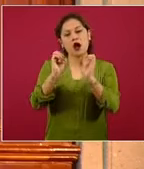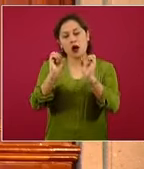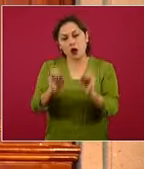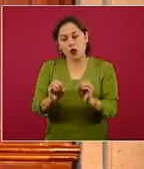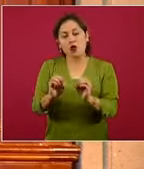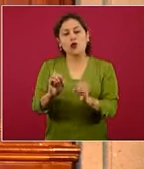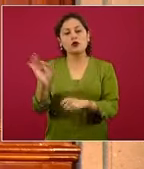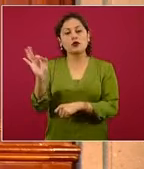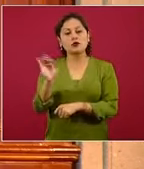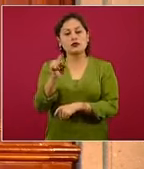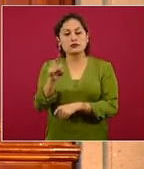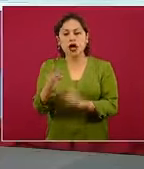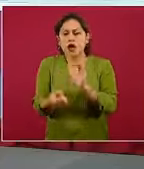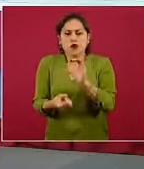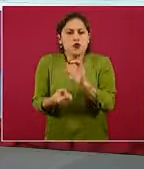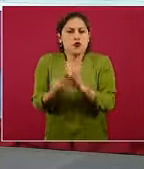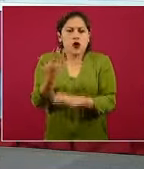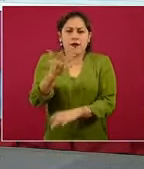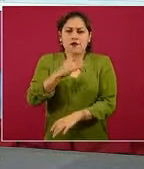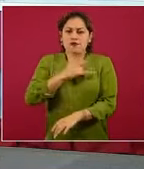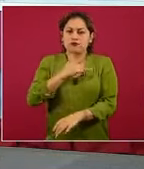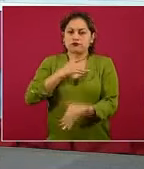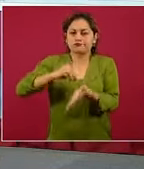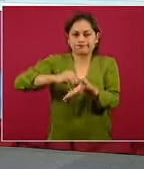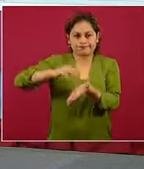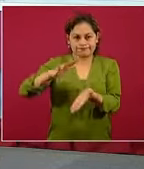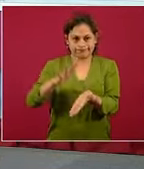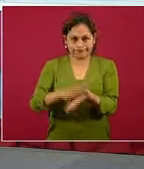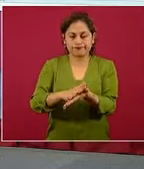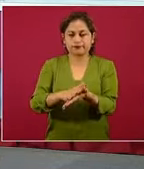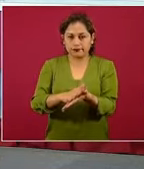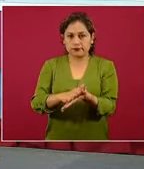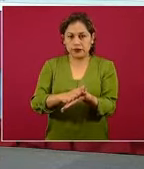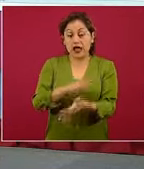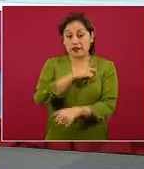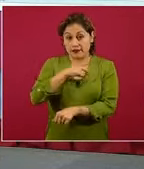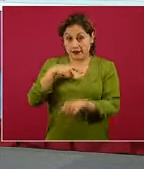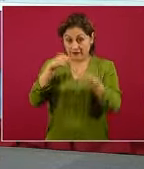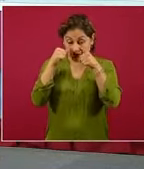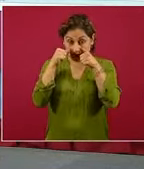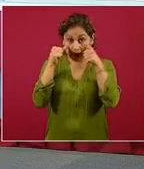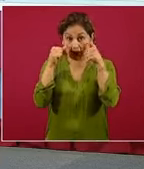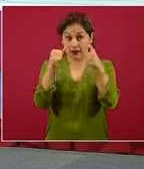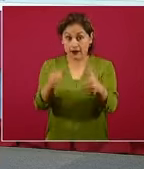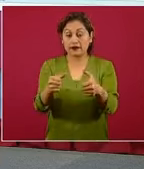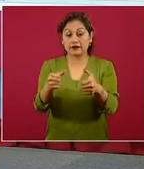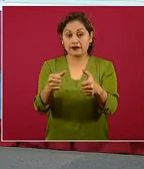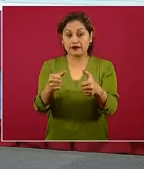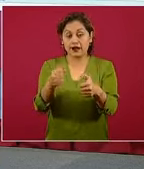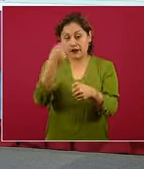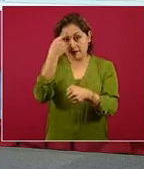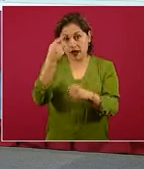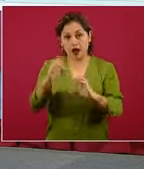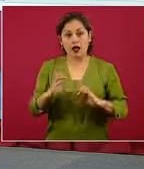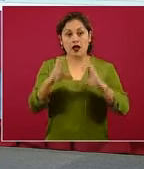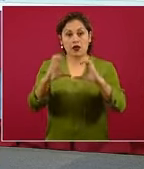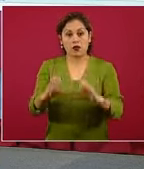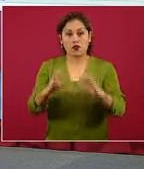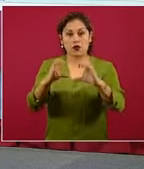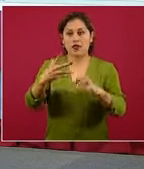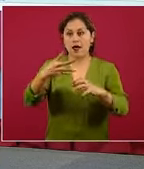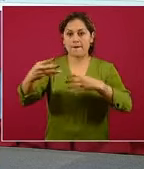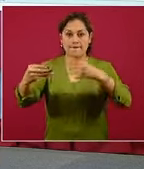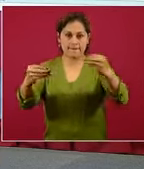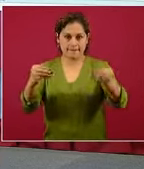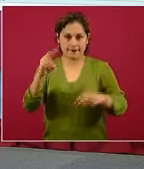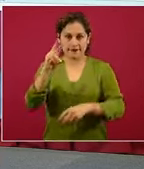más recientes y precisamente tener la mayor probabilidad de en este momento todavía estar enfermos, no